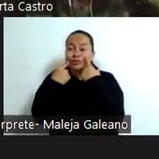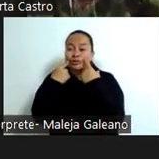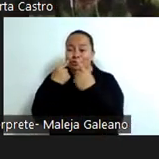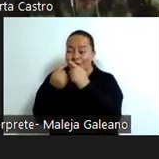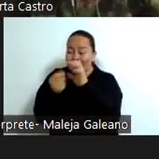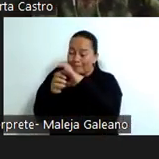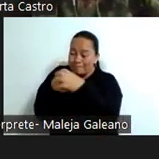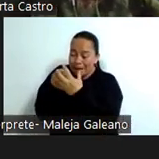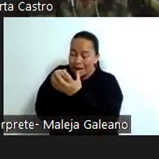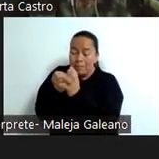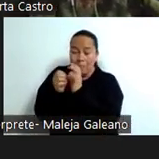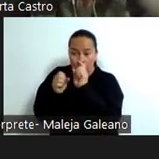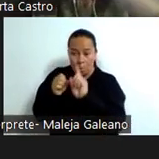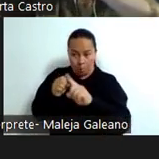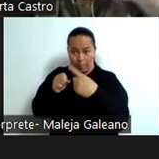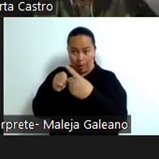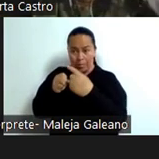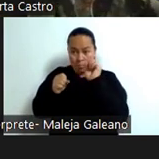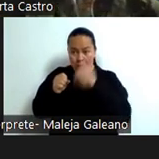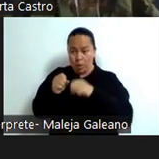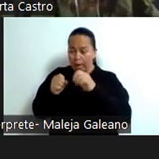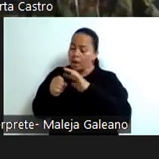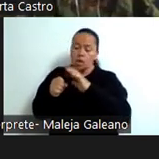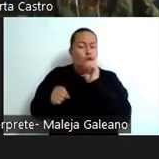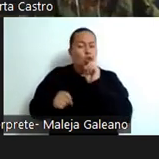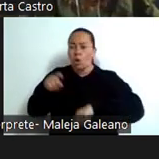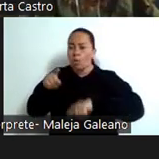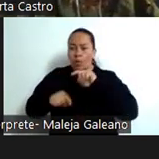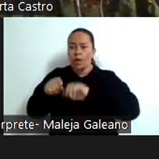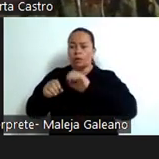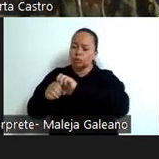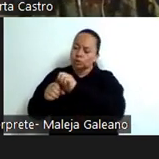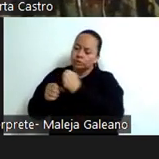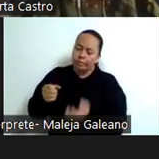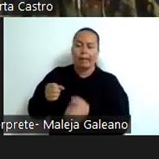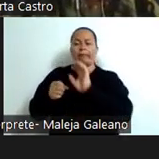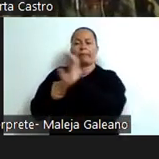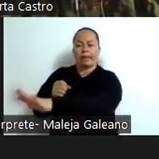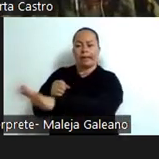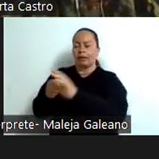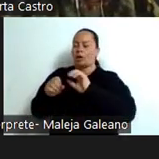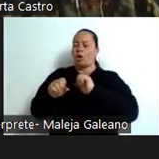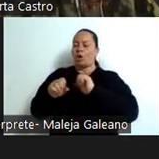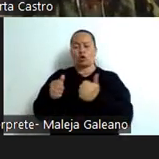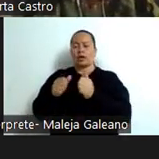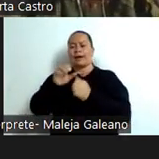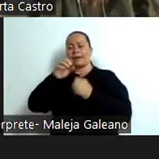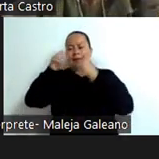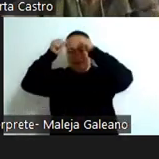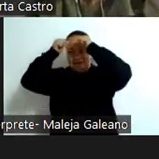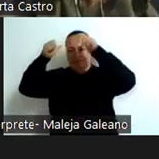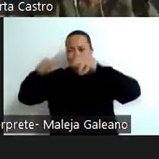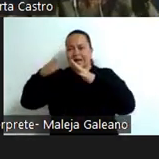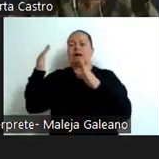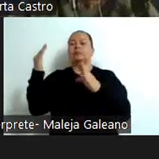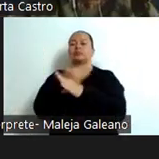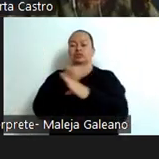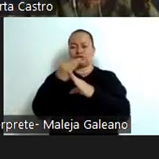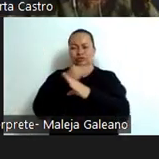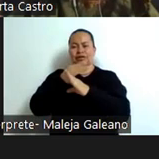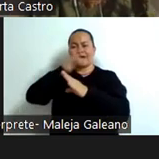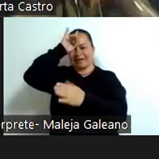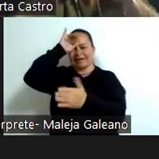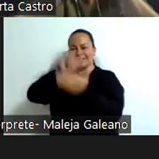eps dice que tampoco puede Entonces ahí sí entra el estado y ahí hay un problema creemos que está desconociendo